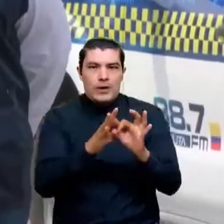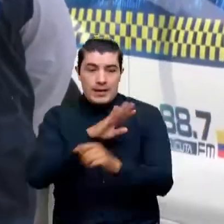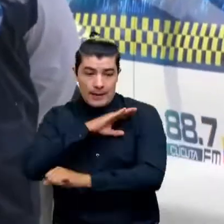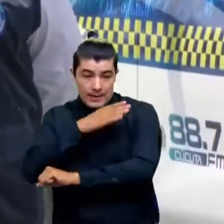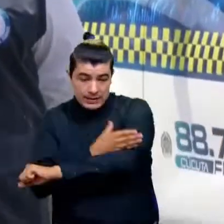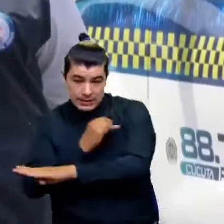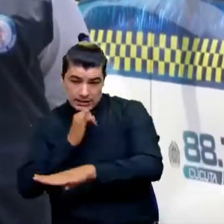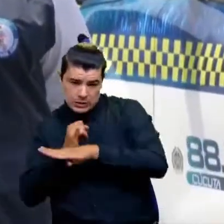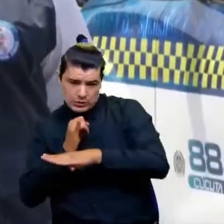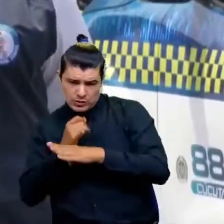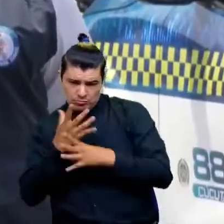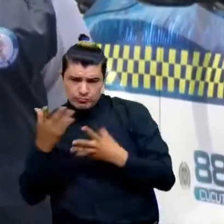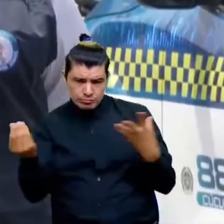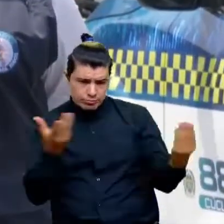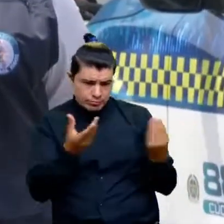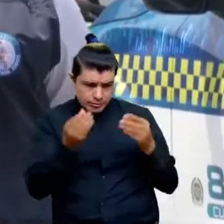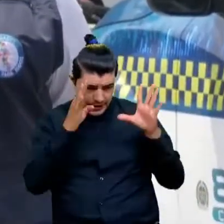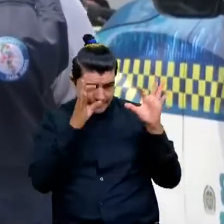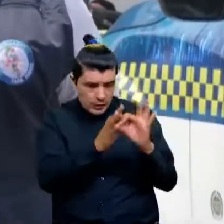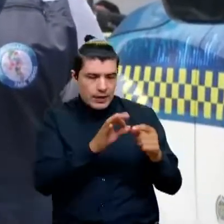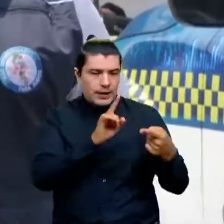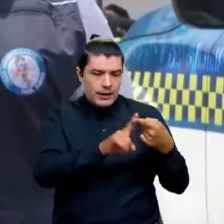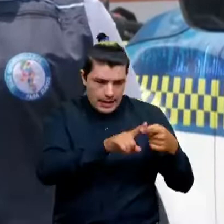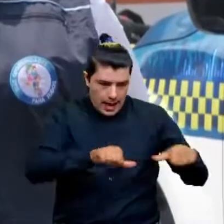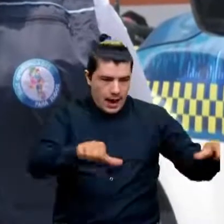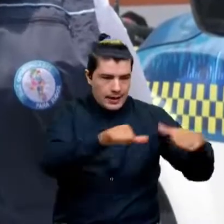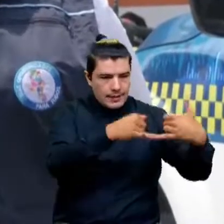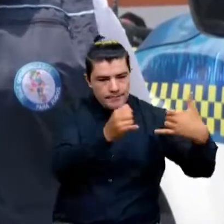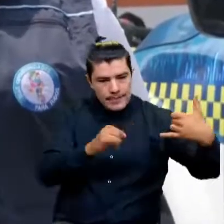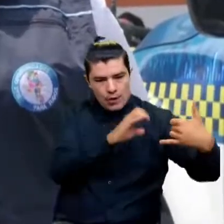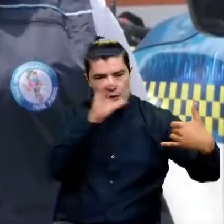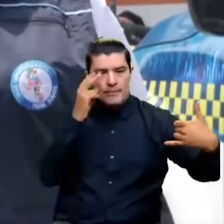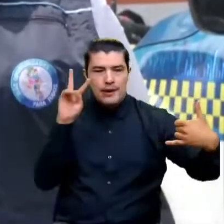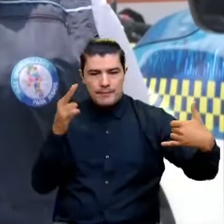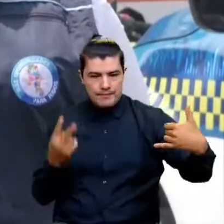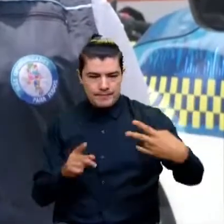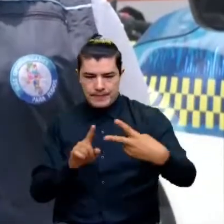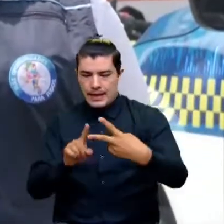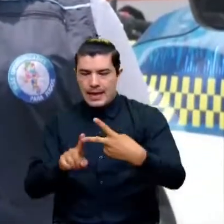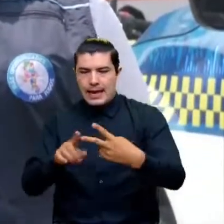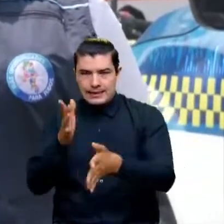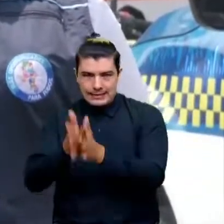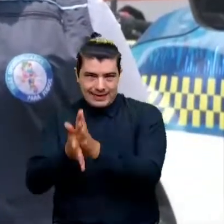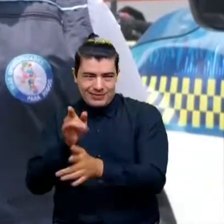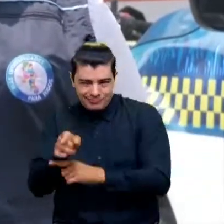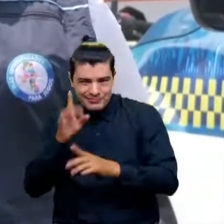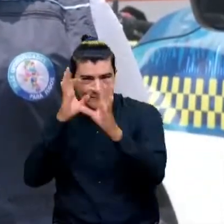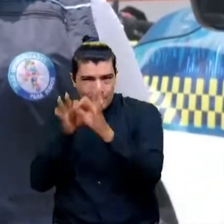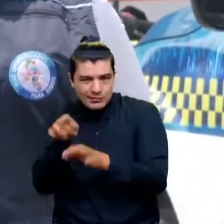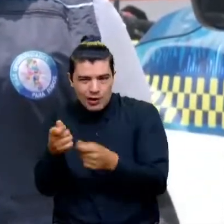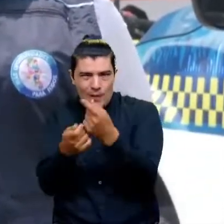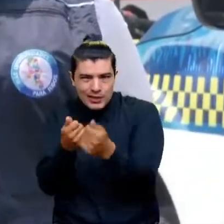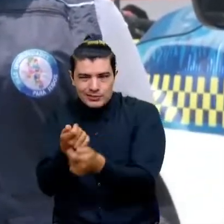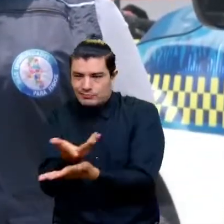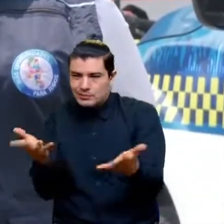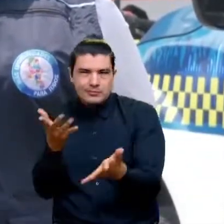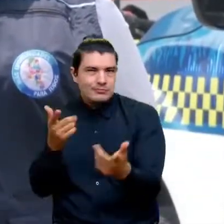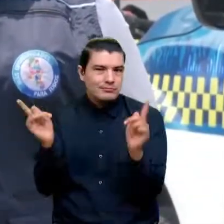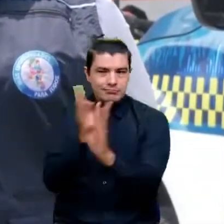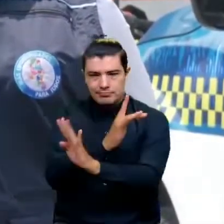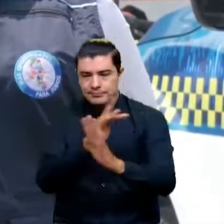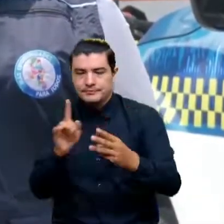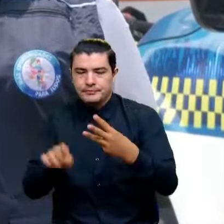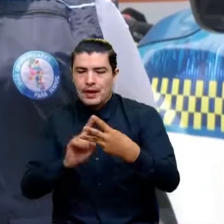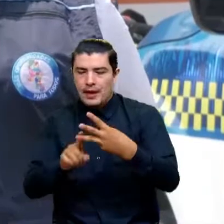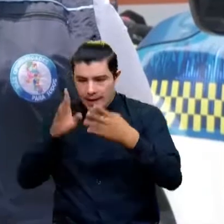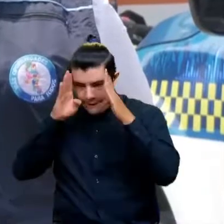institucionales la estamos orientando. 1, en la zona de frontera. 2, en el centro de la ciudad por el comercio y lo que significa para la ciudad. 3,